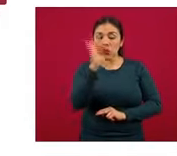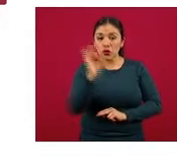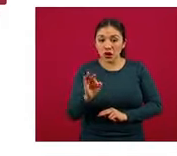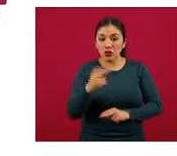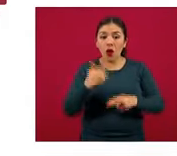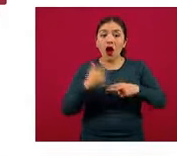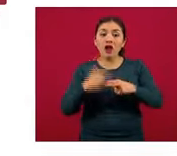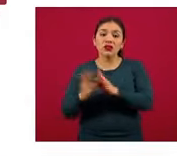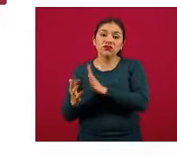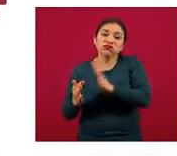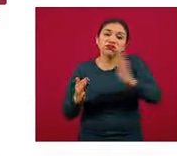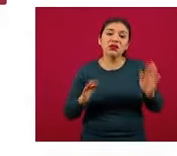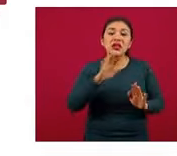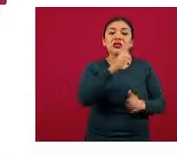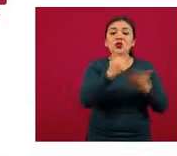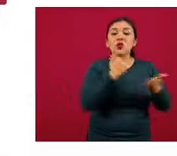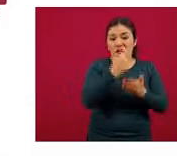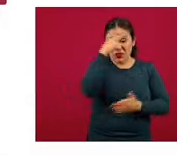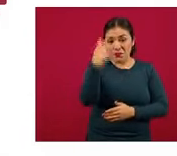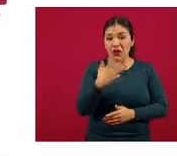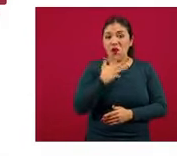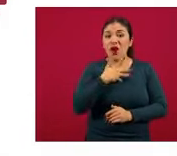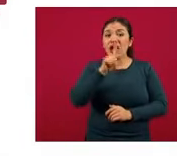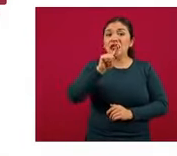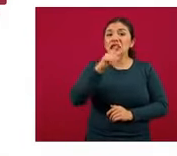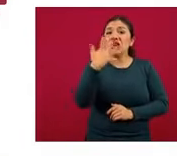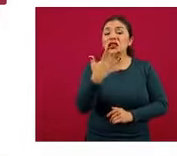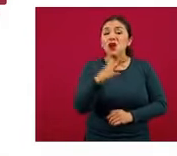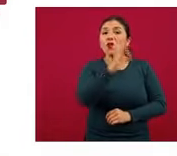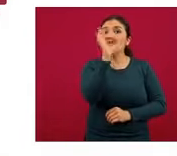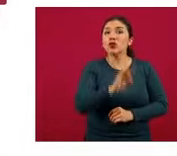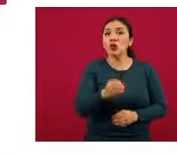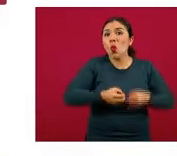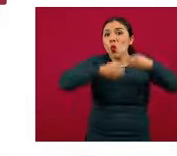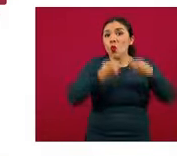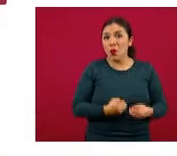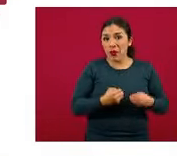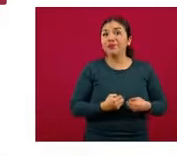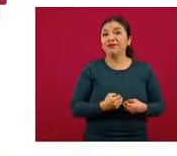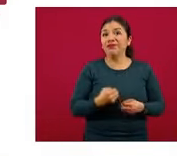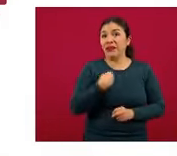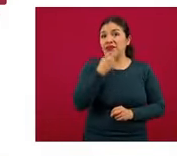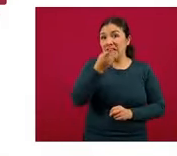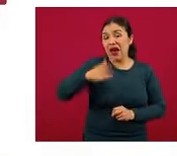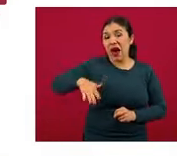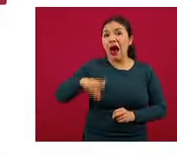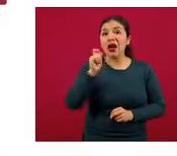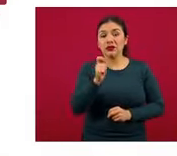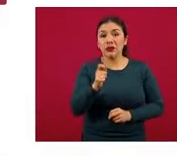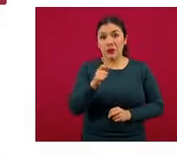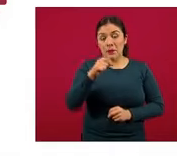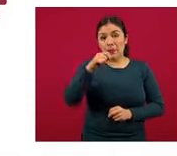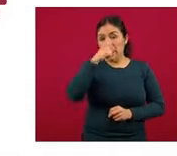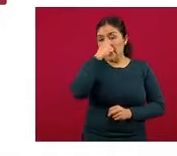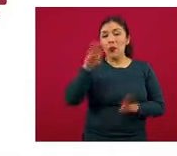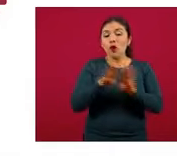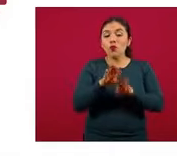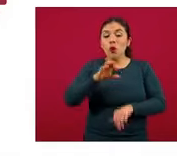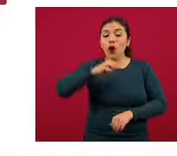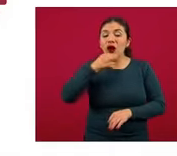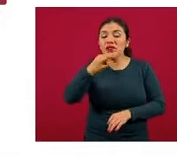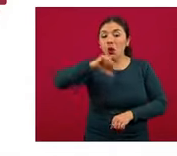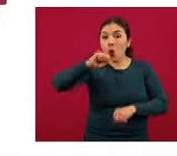y hasta la Ciudad de México, que tiene un 75%. Ya decíamos que para el caso del corte del día de